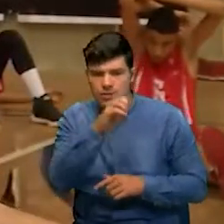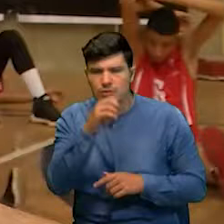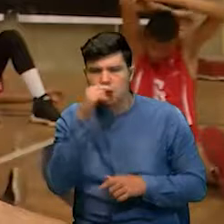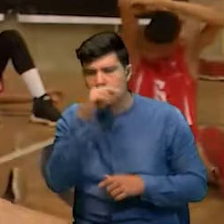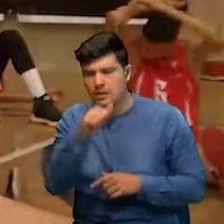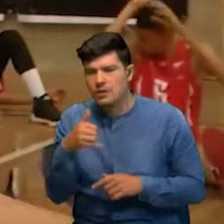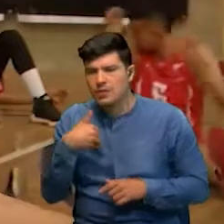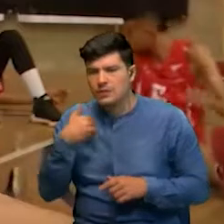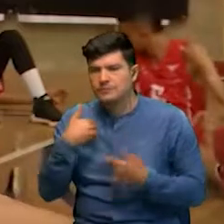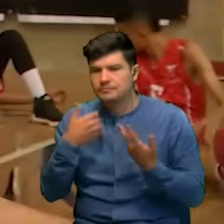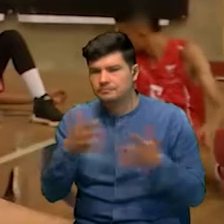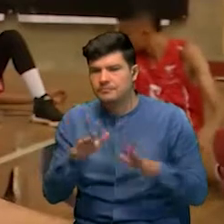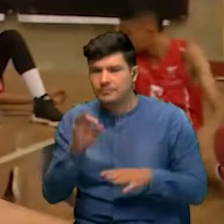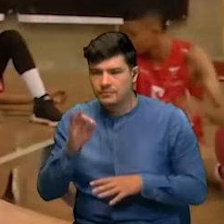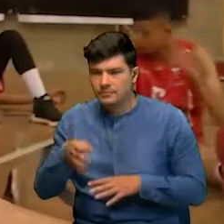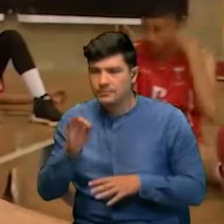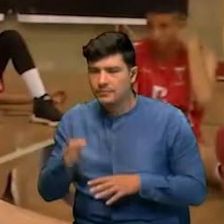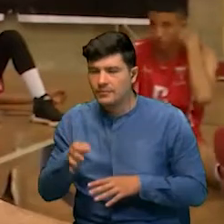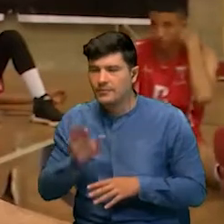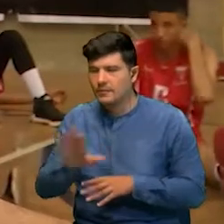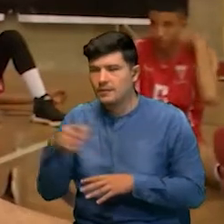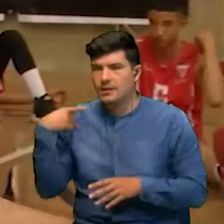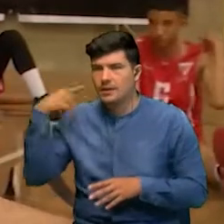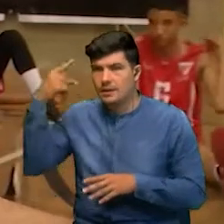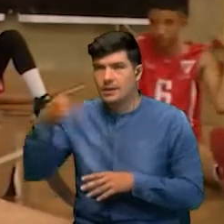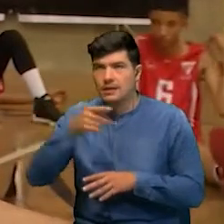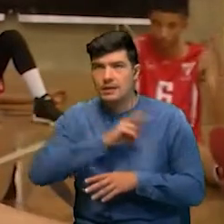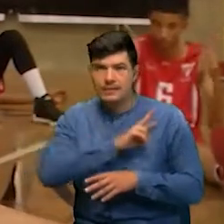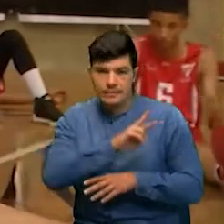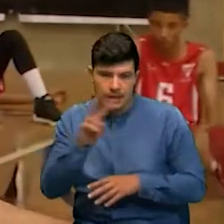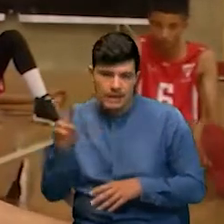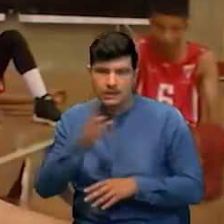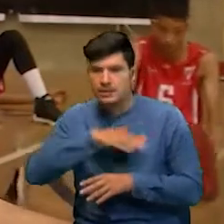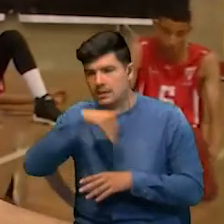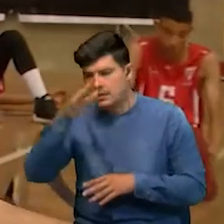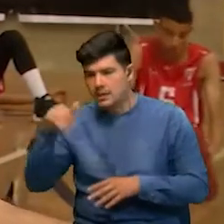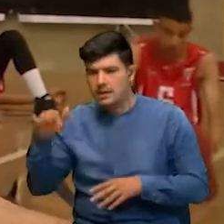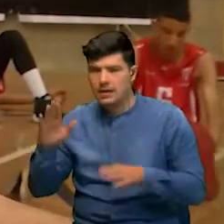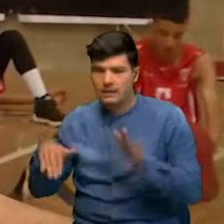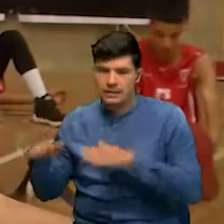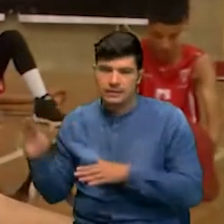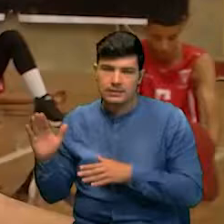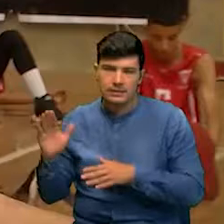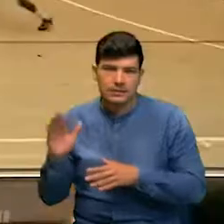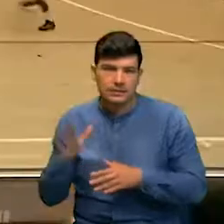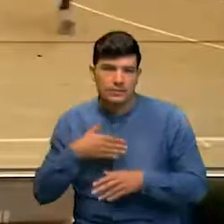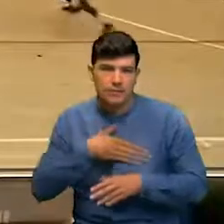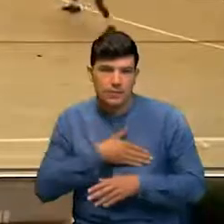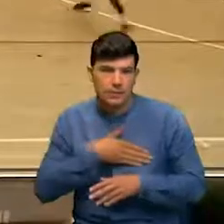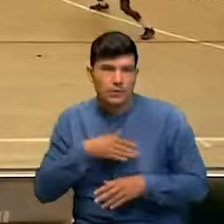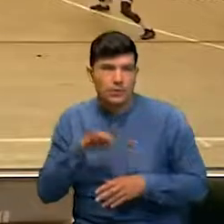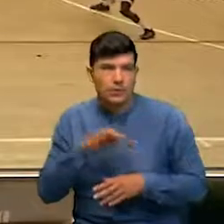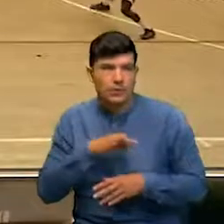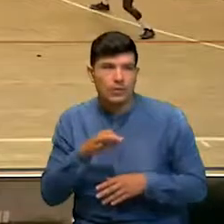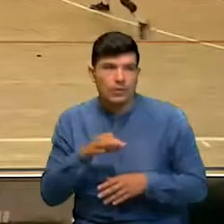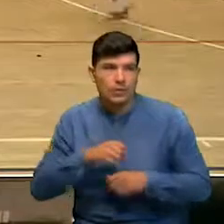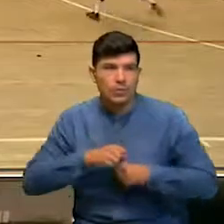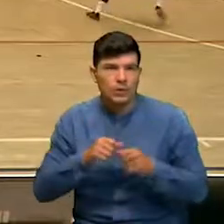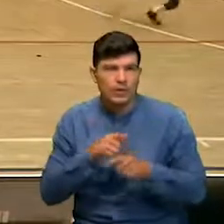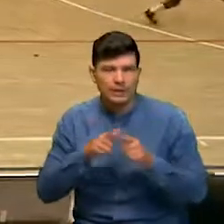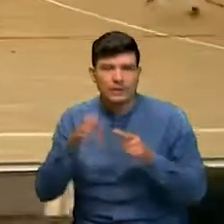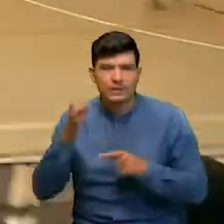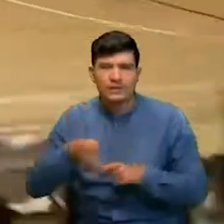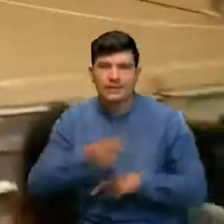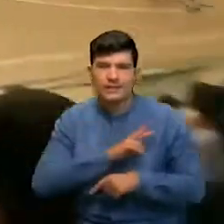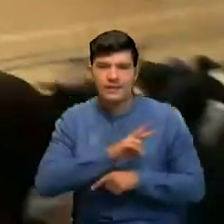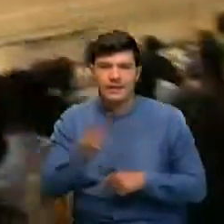digamos juvenil, siempre la historia es Antioquia-Valle, a veces se mete a Bogotá, a veces se mete a Bolívar, pero casi siempre. Bucaramanga le cumplió una vez más